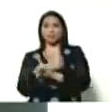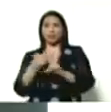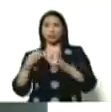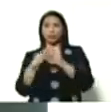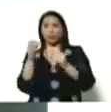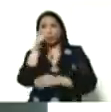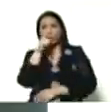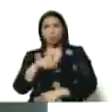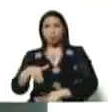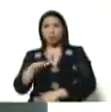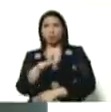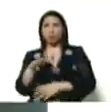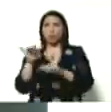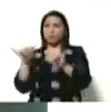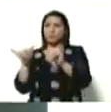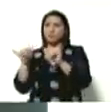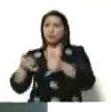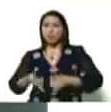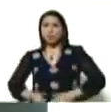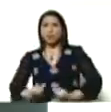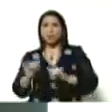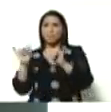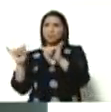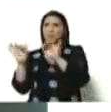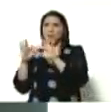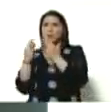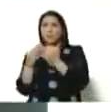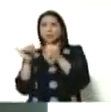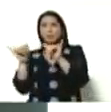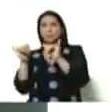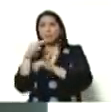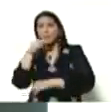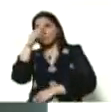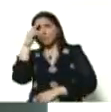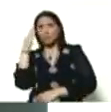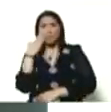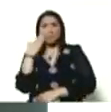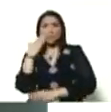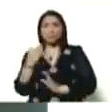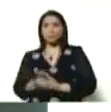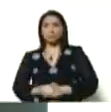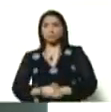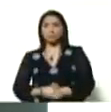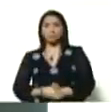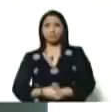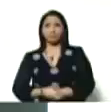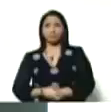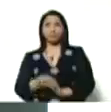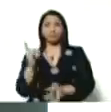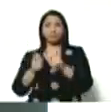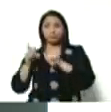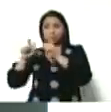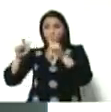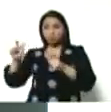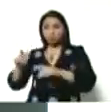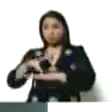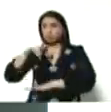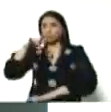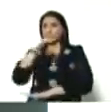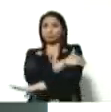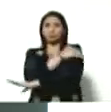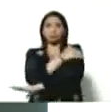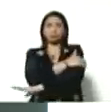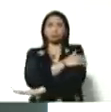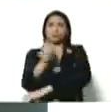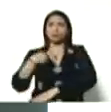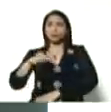familias, a sus propios hijos, a sus propias madres, a sus propios padres. Yo estoy seguro que algunos de estos representantes de la ultraderecha tienen una